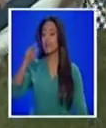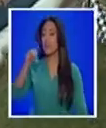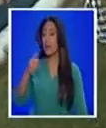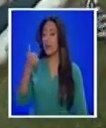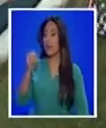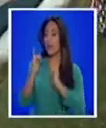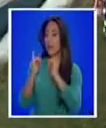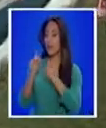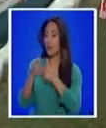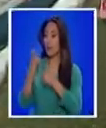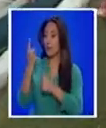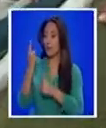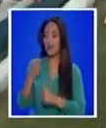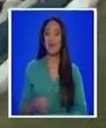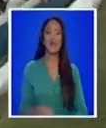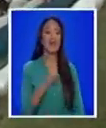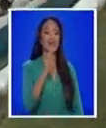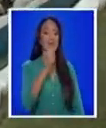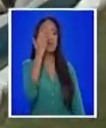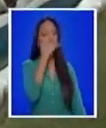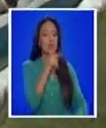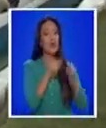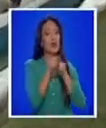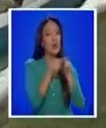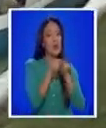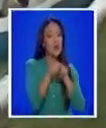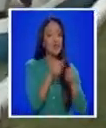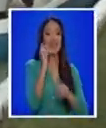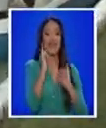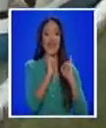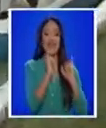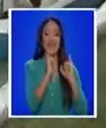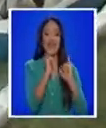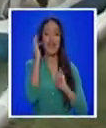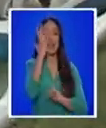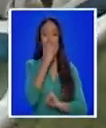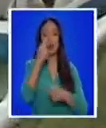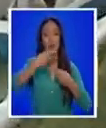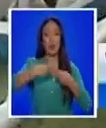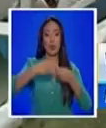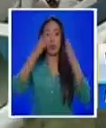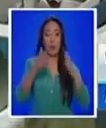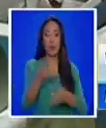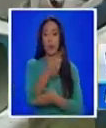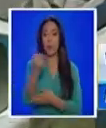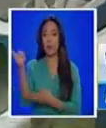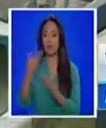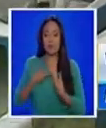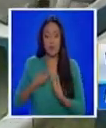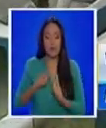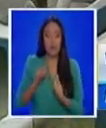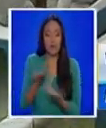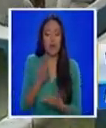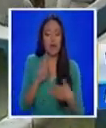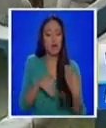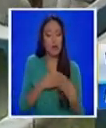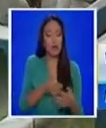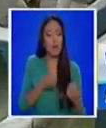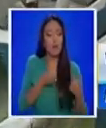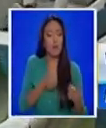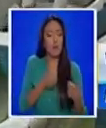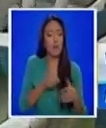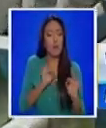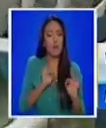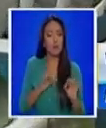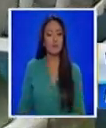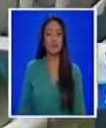competencia. Sí, estuvo genial, estuvo súper divertido. Y lo chévere es que todos los participantes dieron todo de ellos, dieron lo mejor de sí mismos.